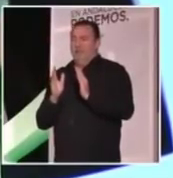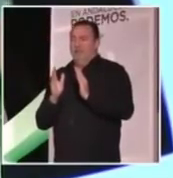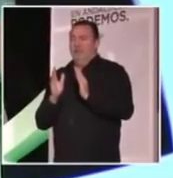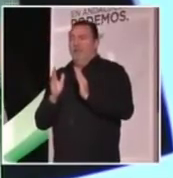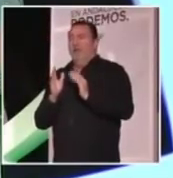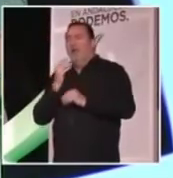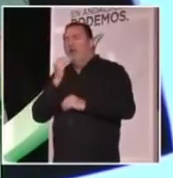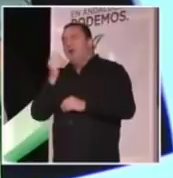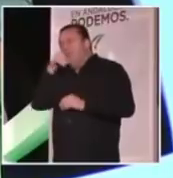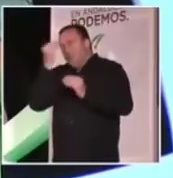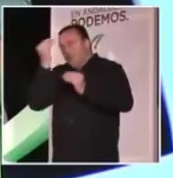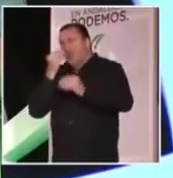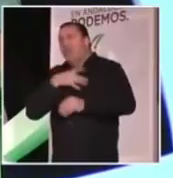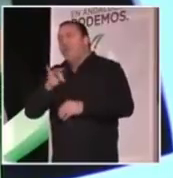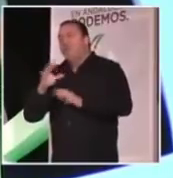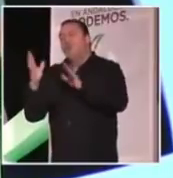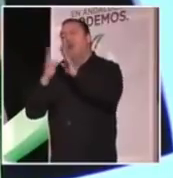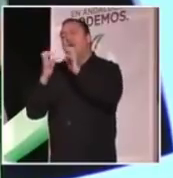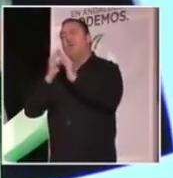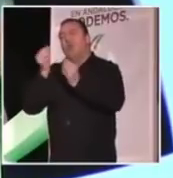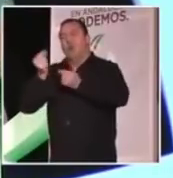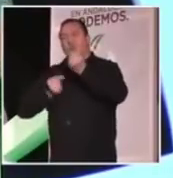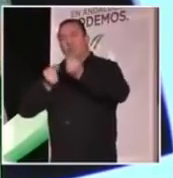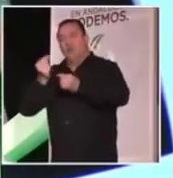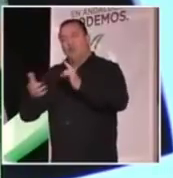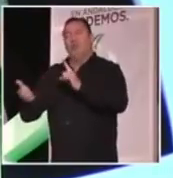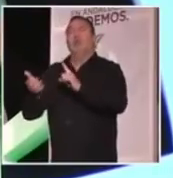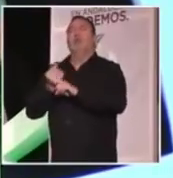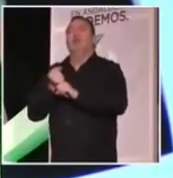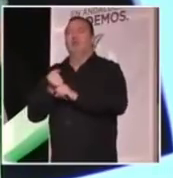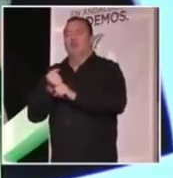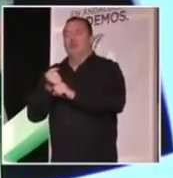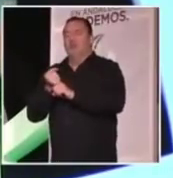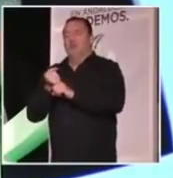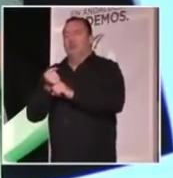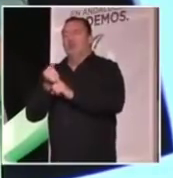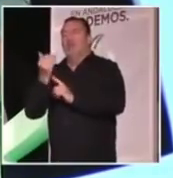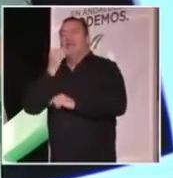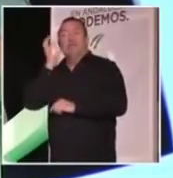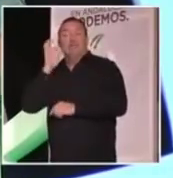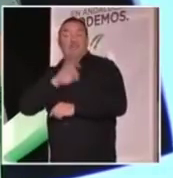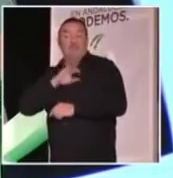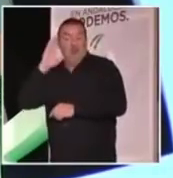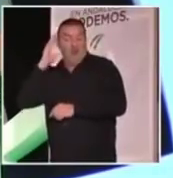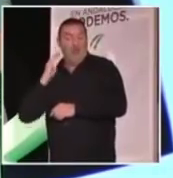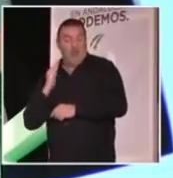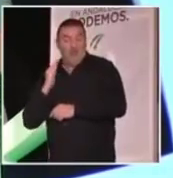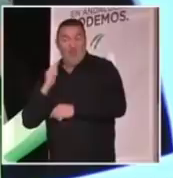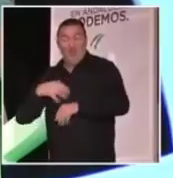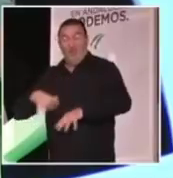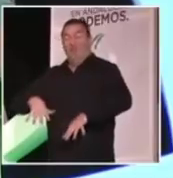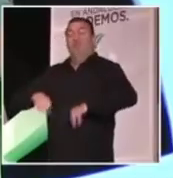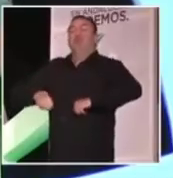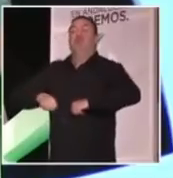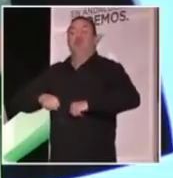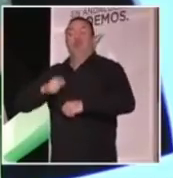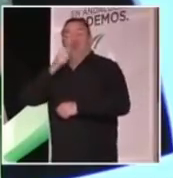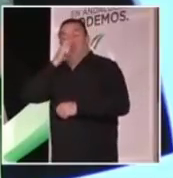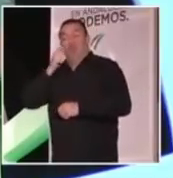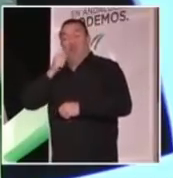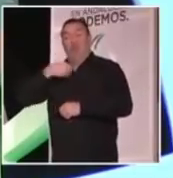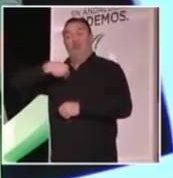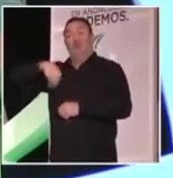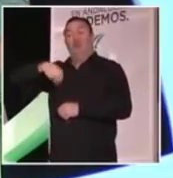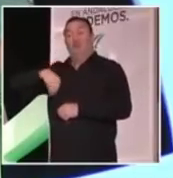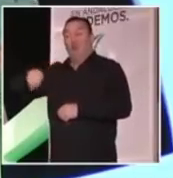¿Habría sido posible el acuerdo de presupuestos que alcanzamos si la señora Díaz hubiera ganado las primarias del Partido